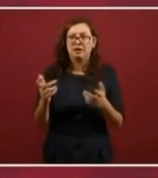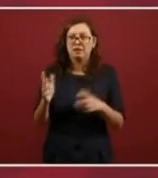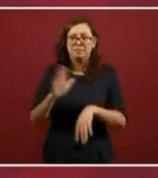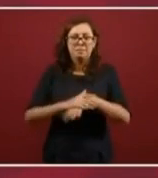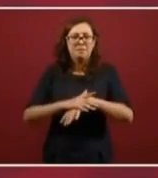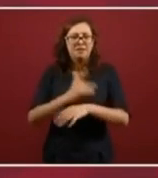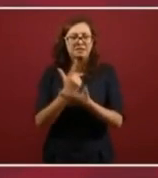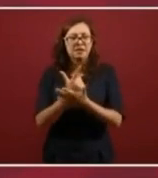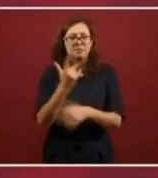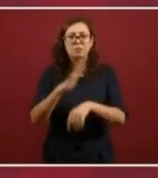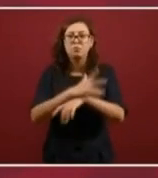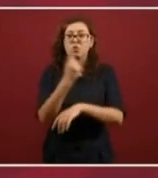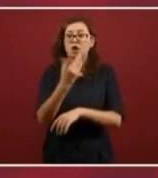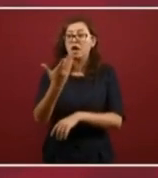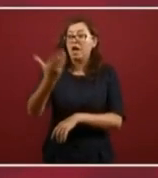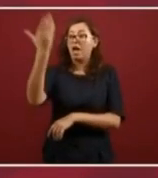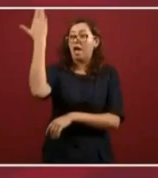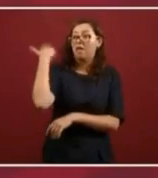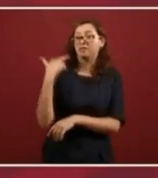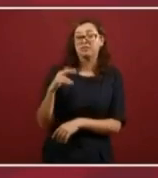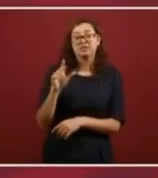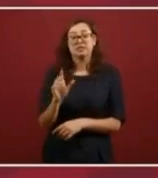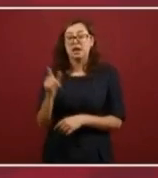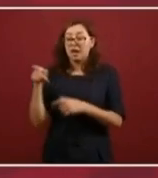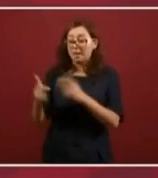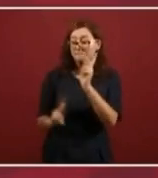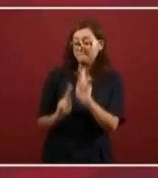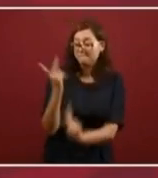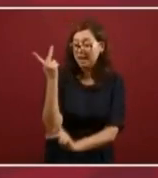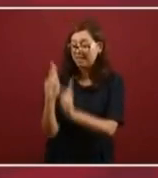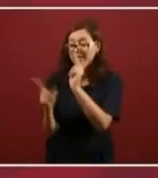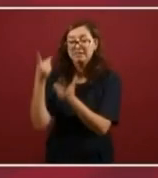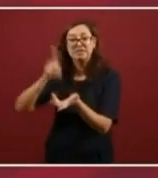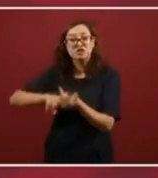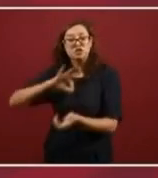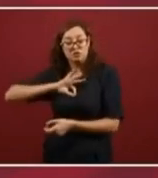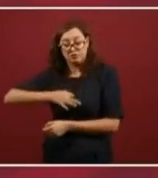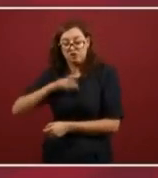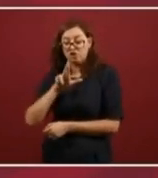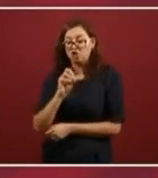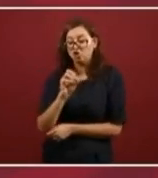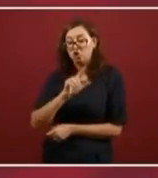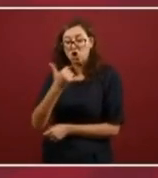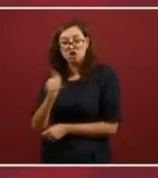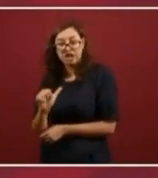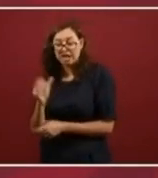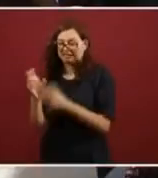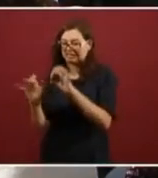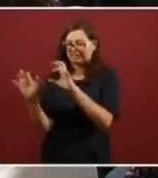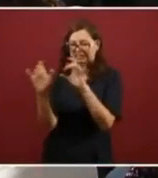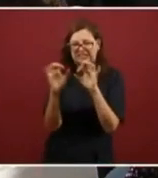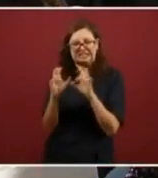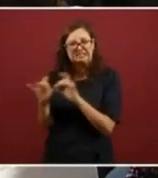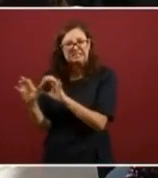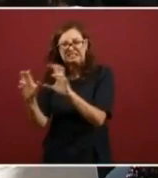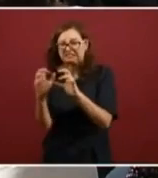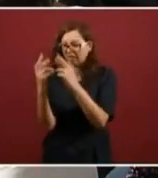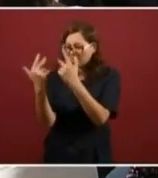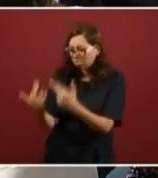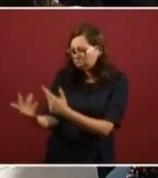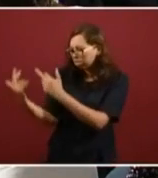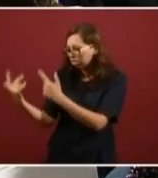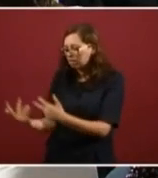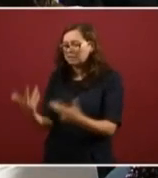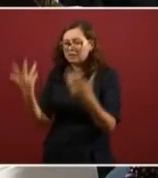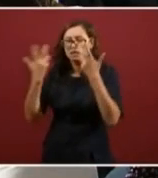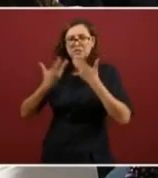por el consumo interno como el de exportación, hasta aproximadamente 2 millones de sacos. Actualmente lo hemos venido recuperando gracias